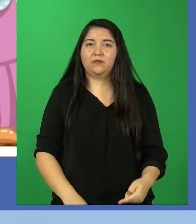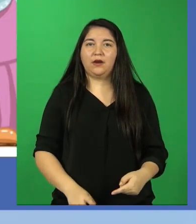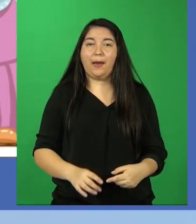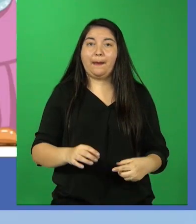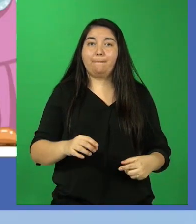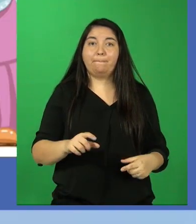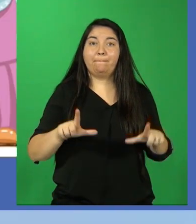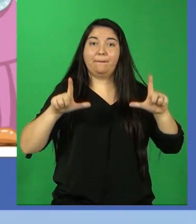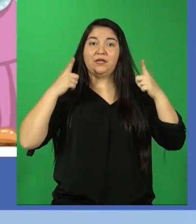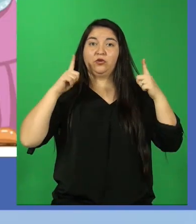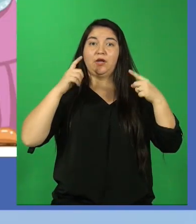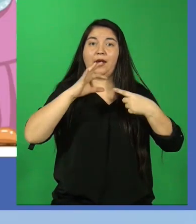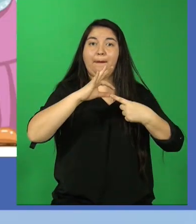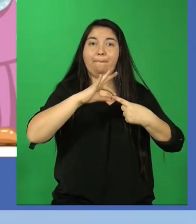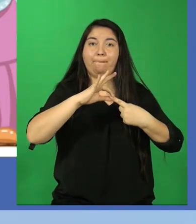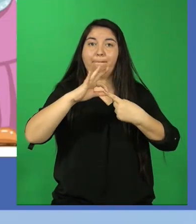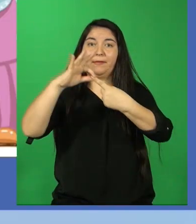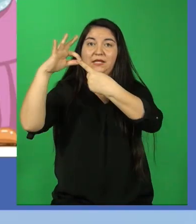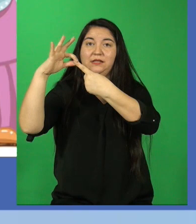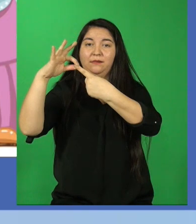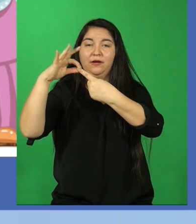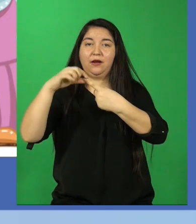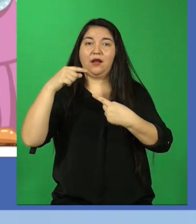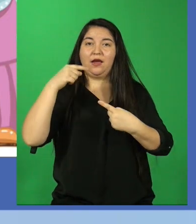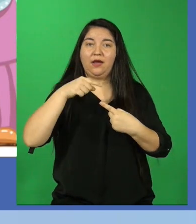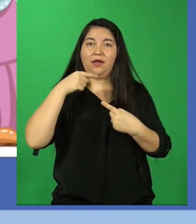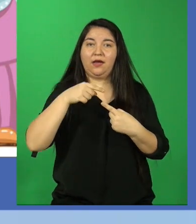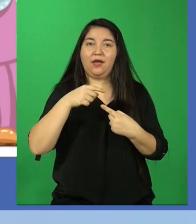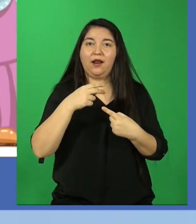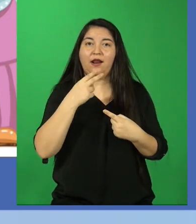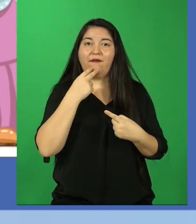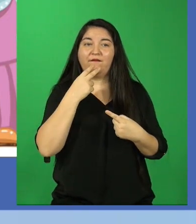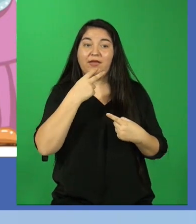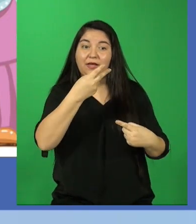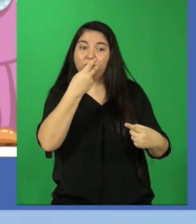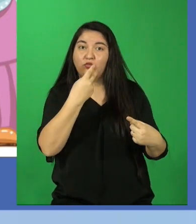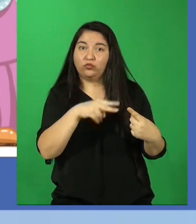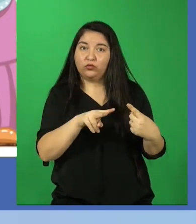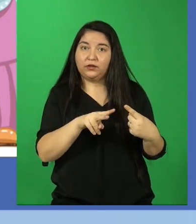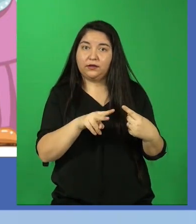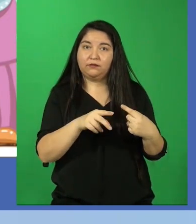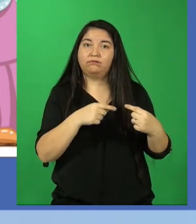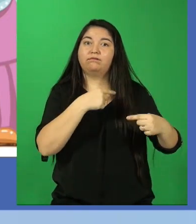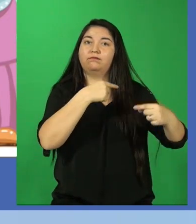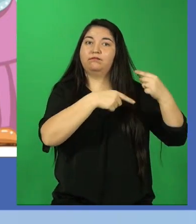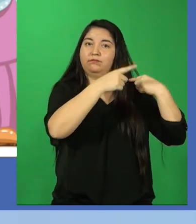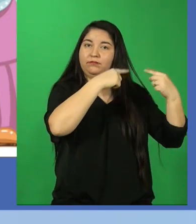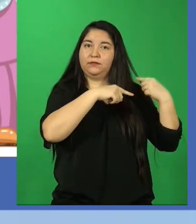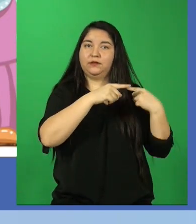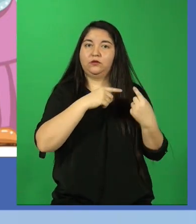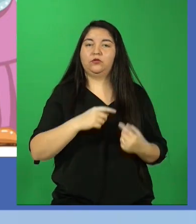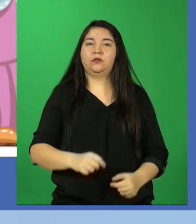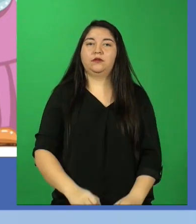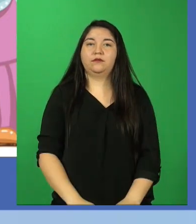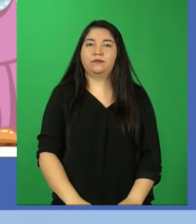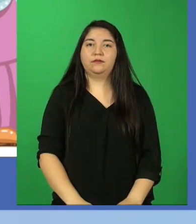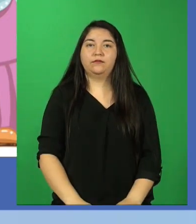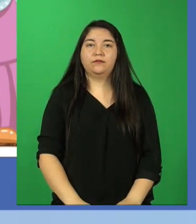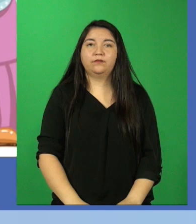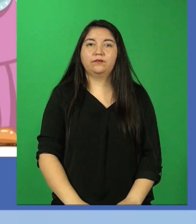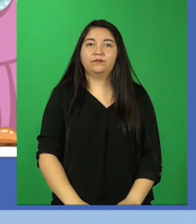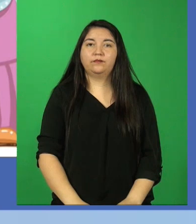personaje principal o protagonista. ¿Ya? Generalmente nosotros, ¿cierto?,